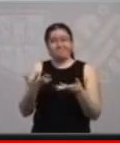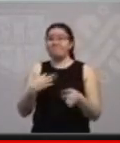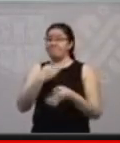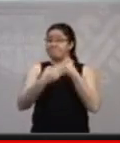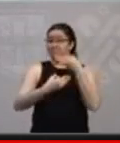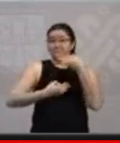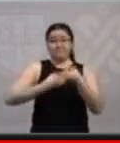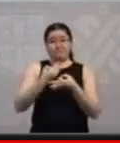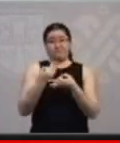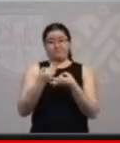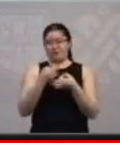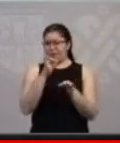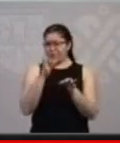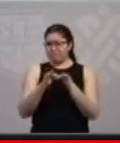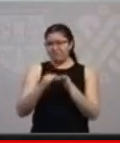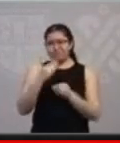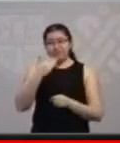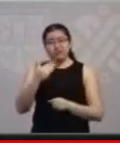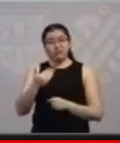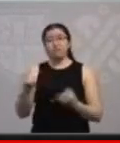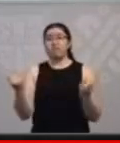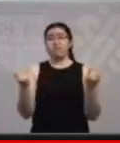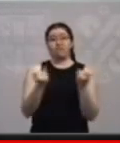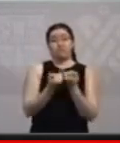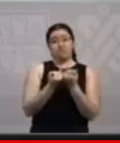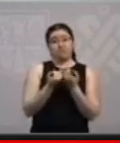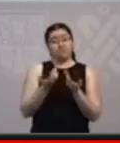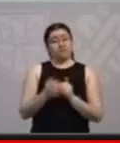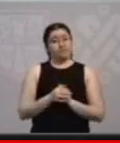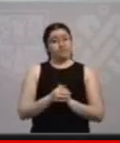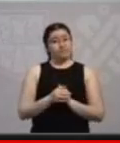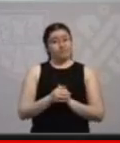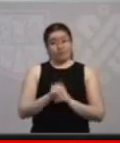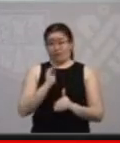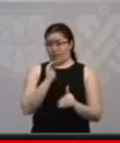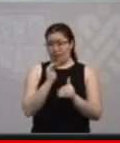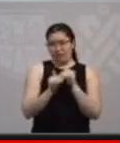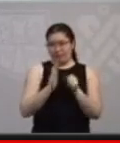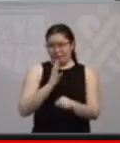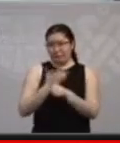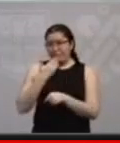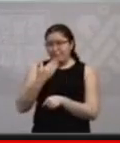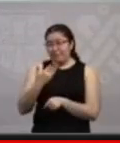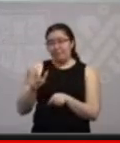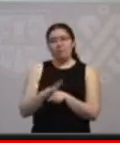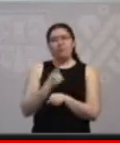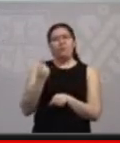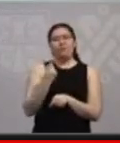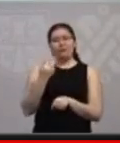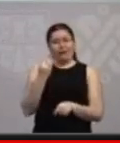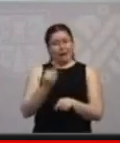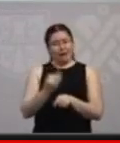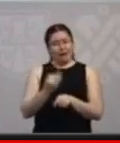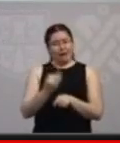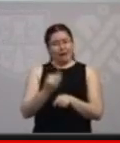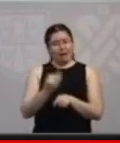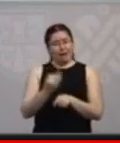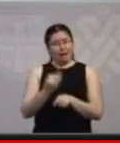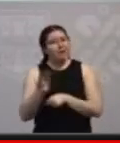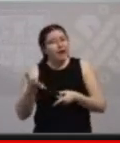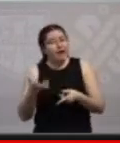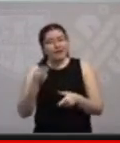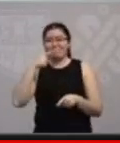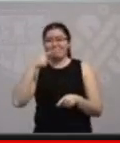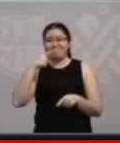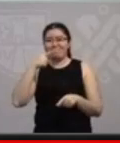toda certeza y que pues llegue a su último término. Porque el problema aquí es la corrupción, más allá inclusive